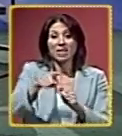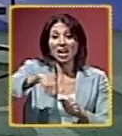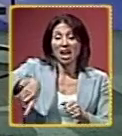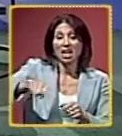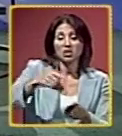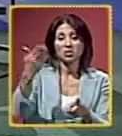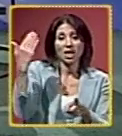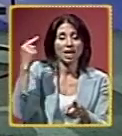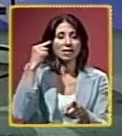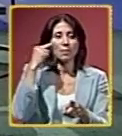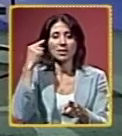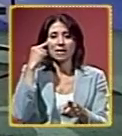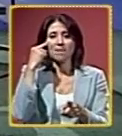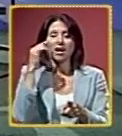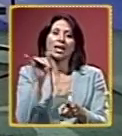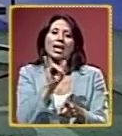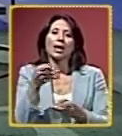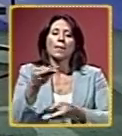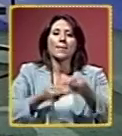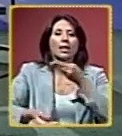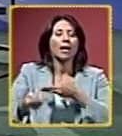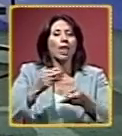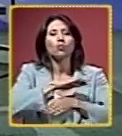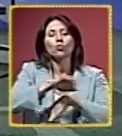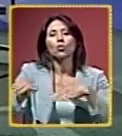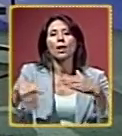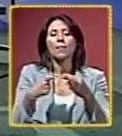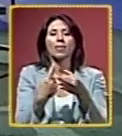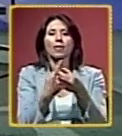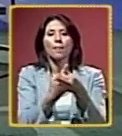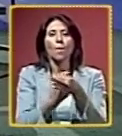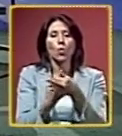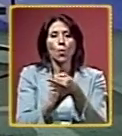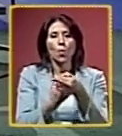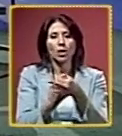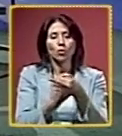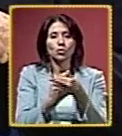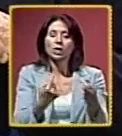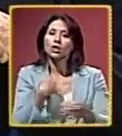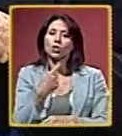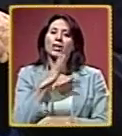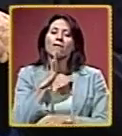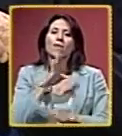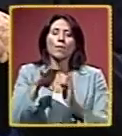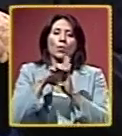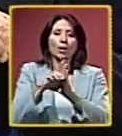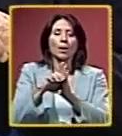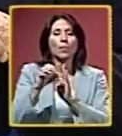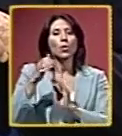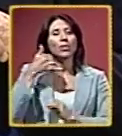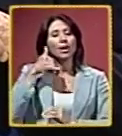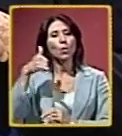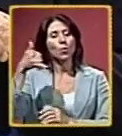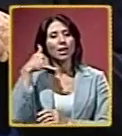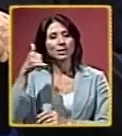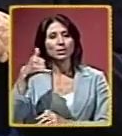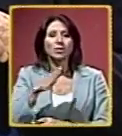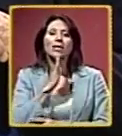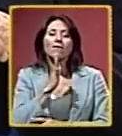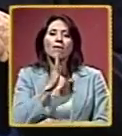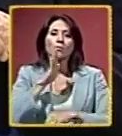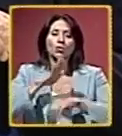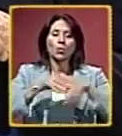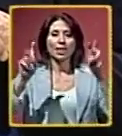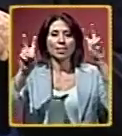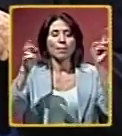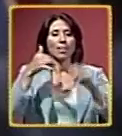que eran mercados completamente monopólicos. Y le mencionaba entonces el caso de las telecomunicaciones y hablábamos del tema de